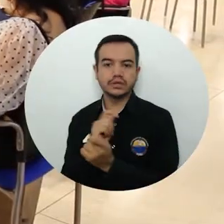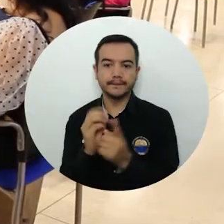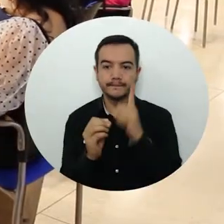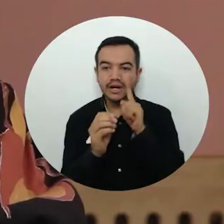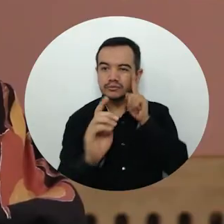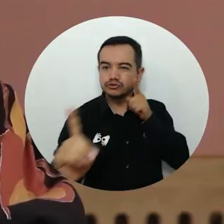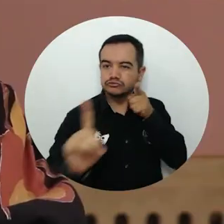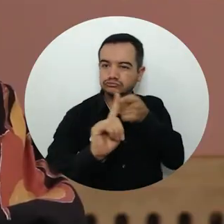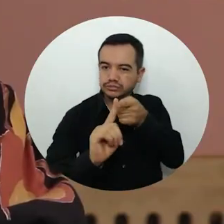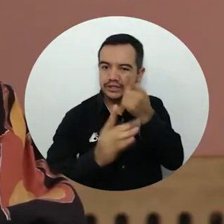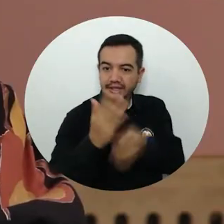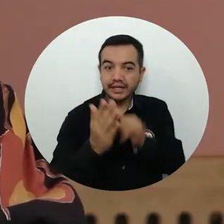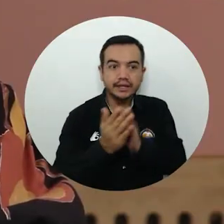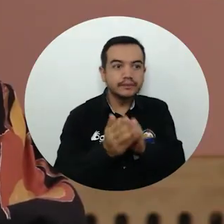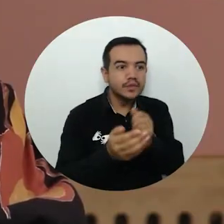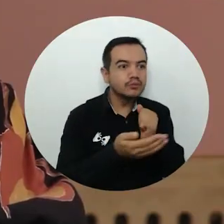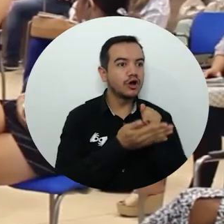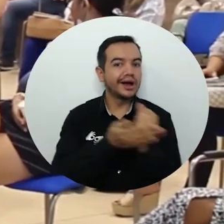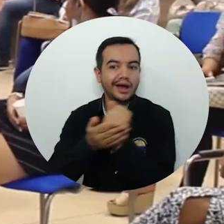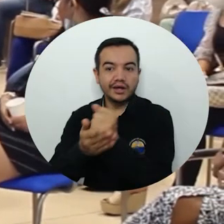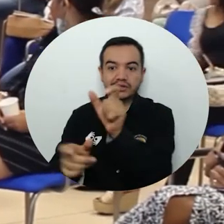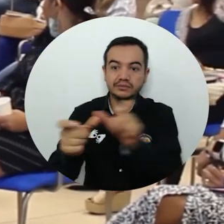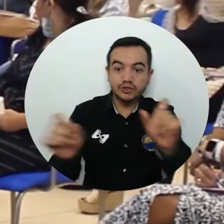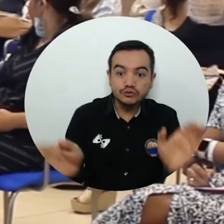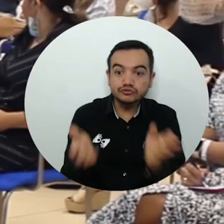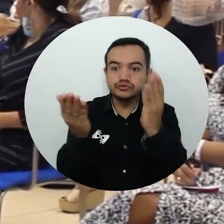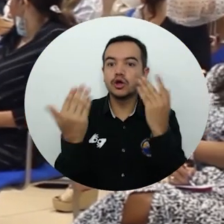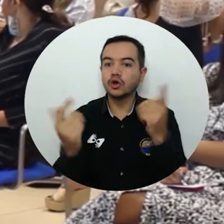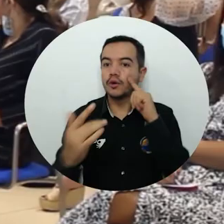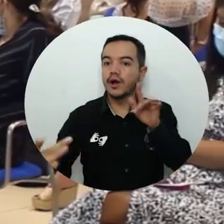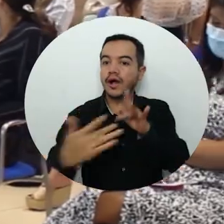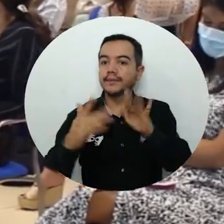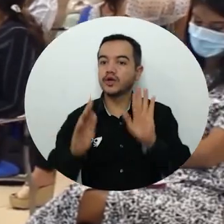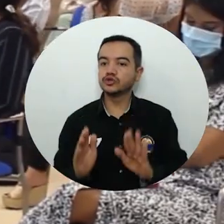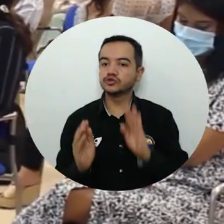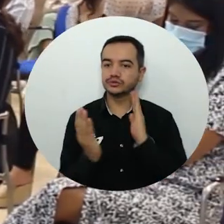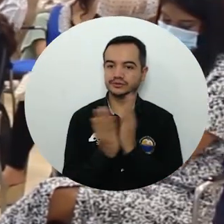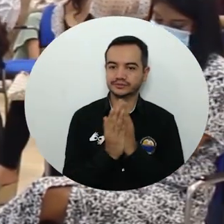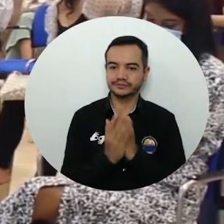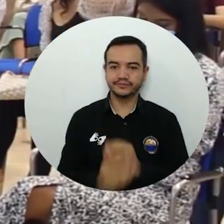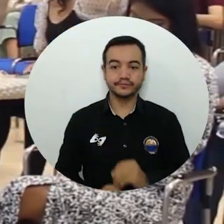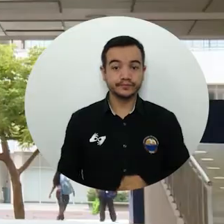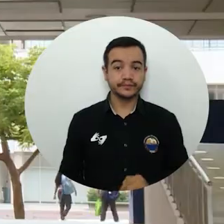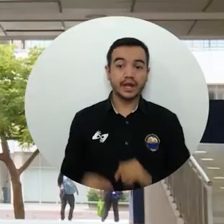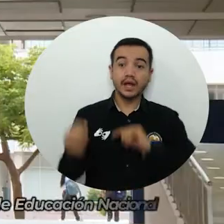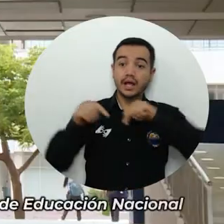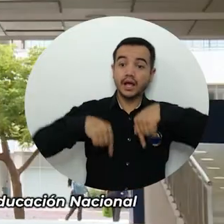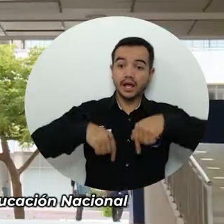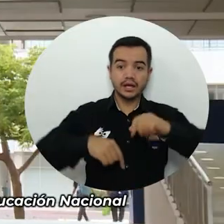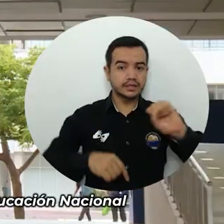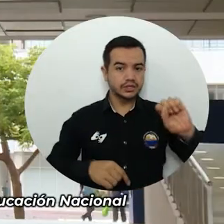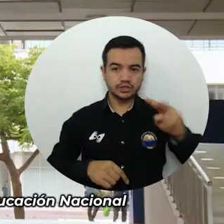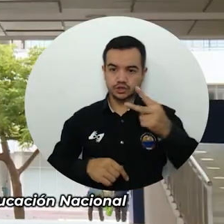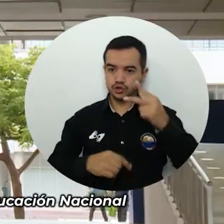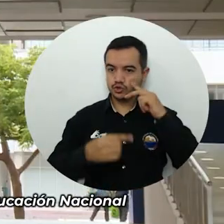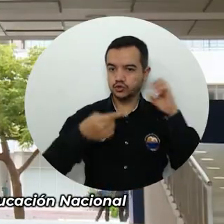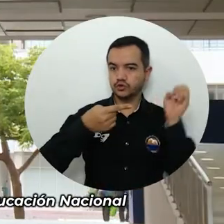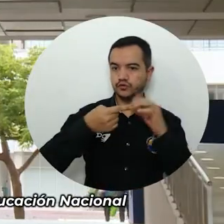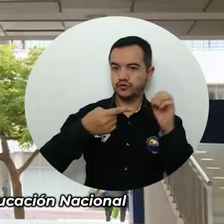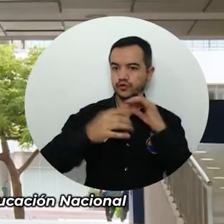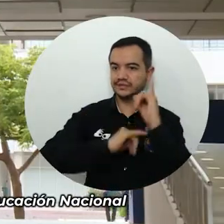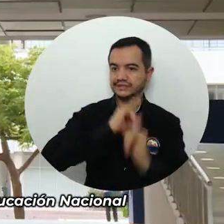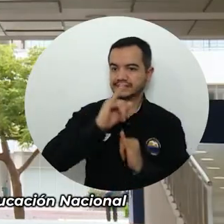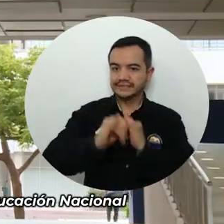seguir nuestro propósito de transformar vidas positivamente a través de la educación de alta calidad. Este es el segundo encuentro del Foro Internacional sobre